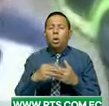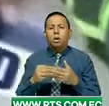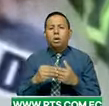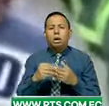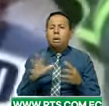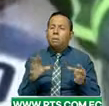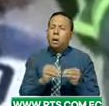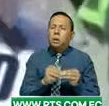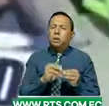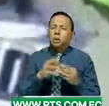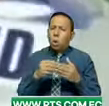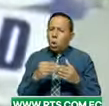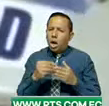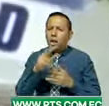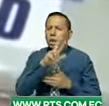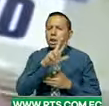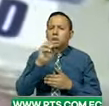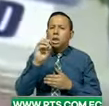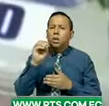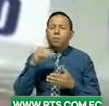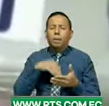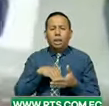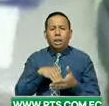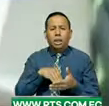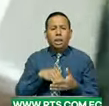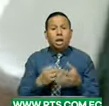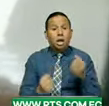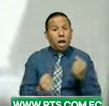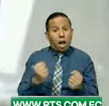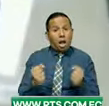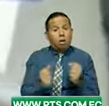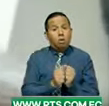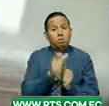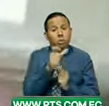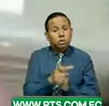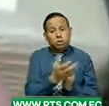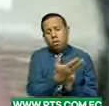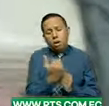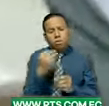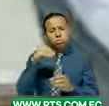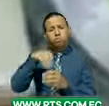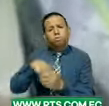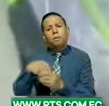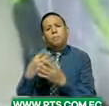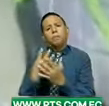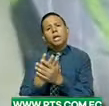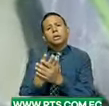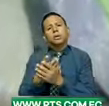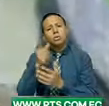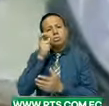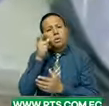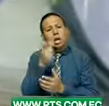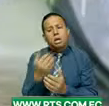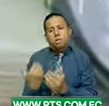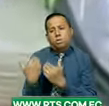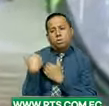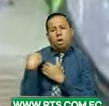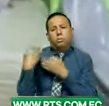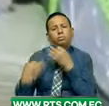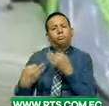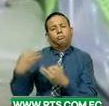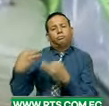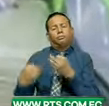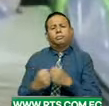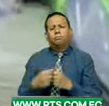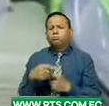$300,000 aproximadamente, junto con el vehículo incautado y el capturado, fueron puestos a disposición de la Fiscalía General de la Nación. Esta sustancia